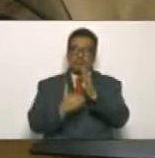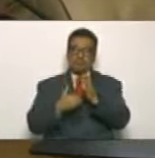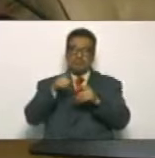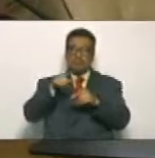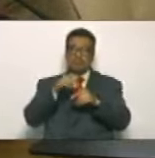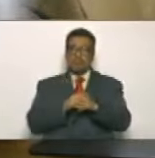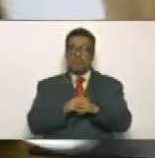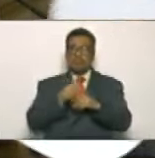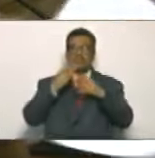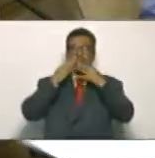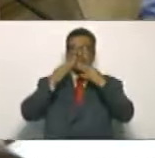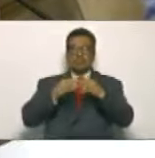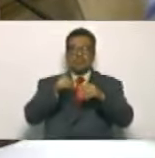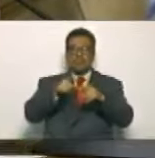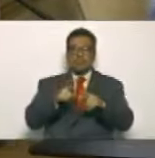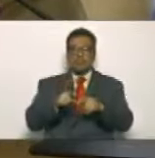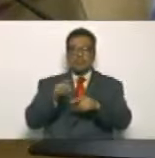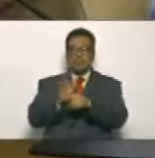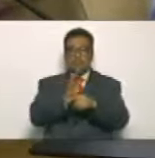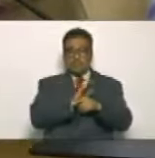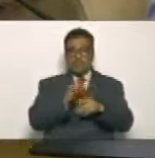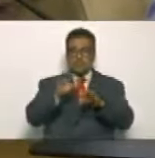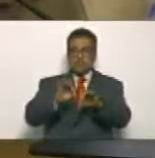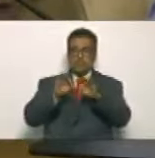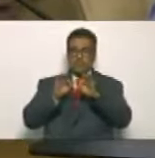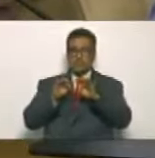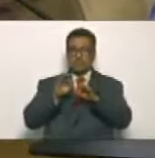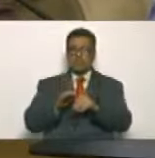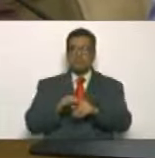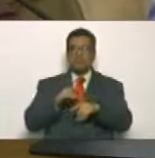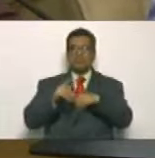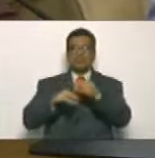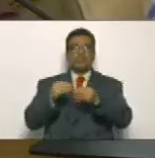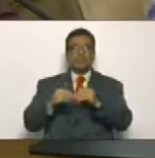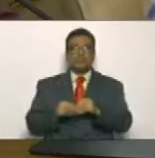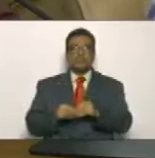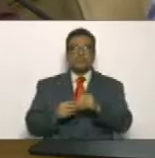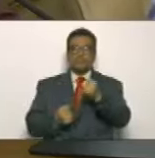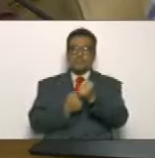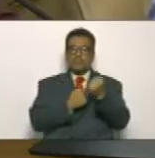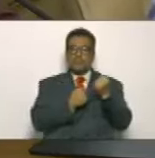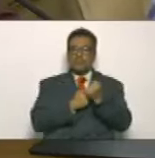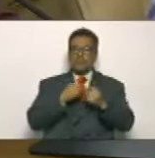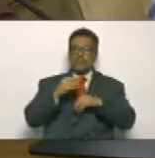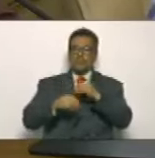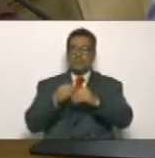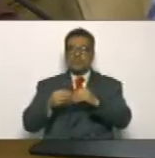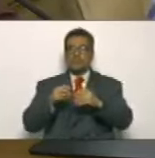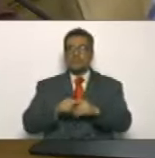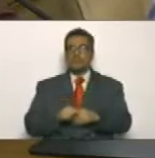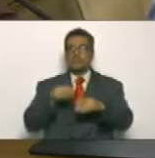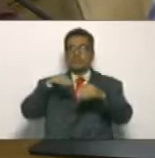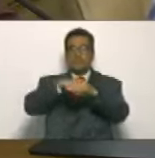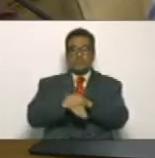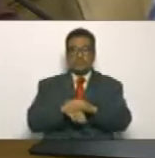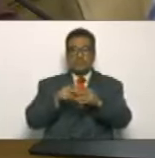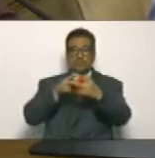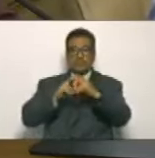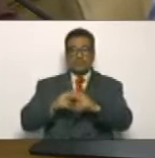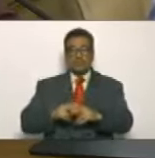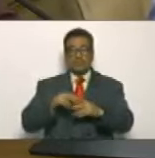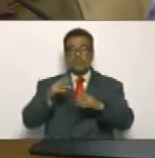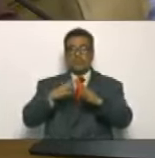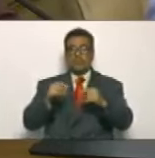prevalencia, asegurando las medidas específicas de rehabilitación, apoyo o formación, incluyendo las herramientas